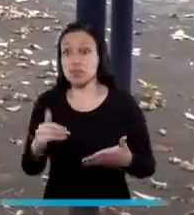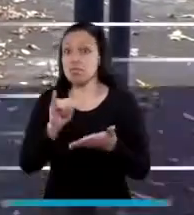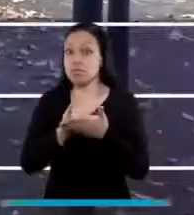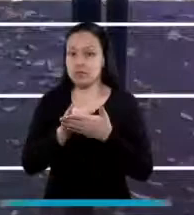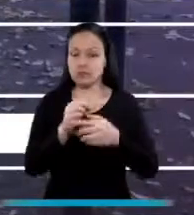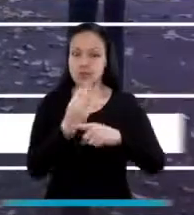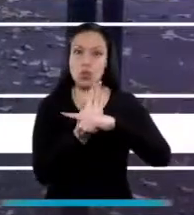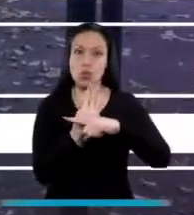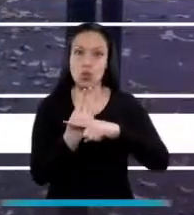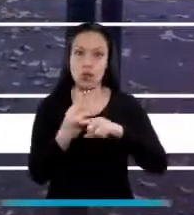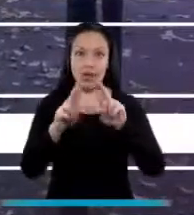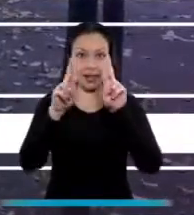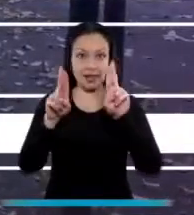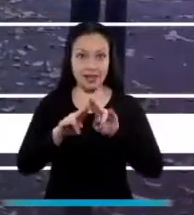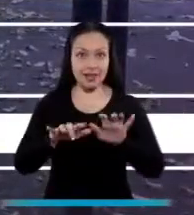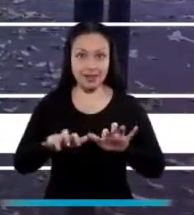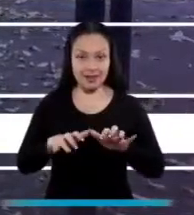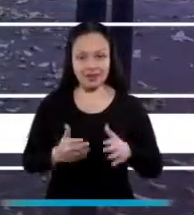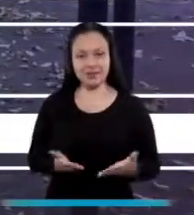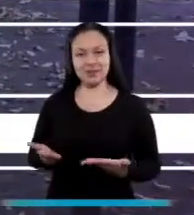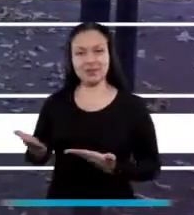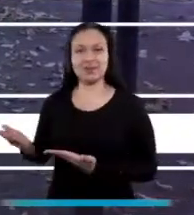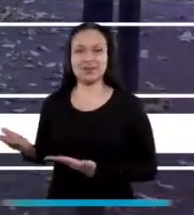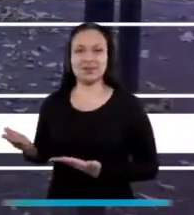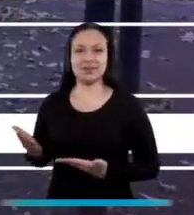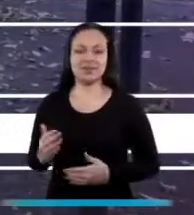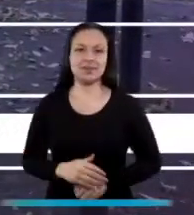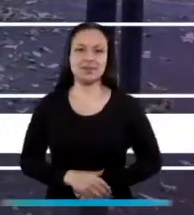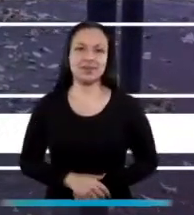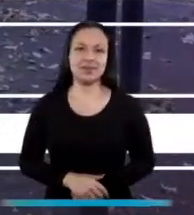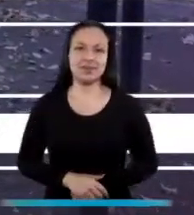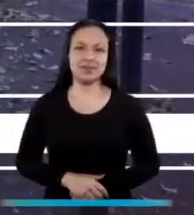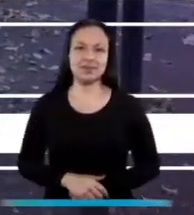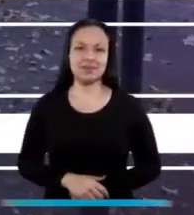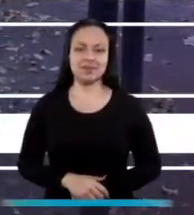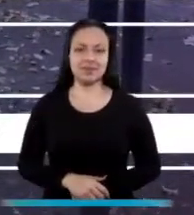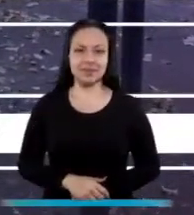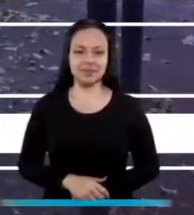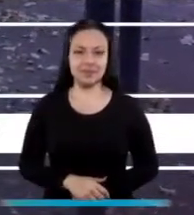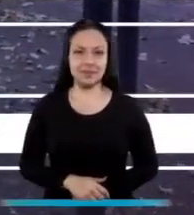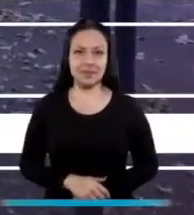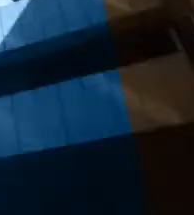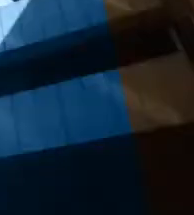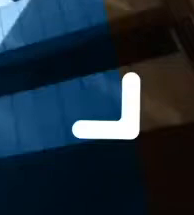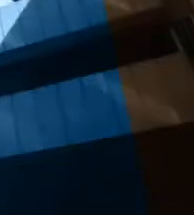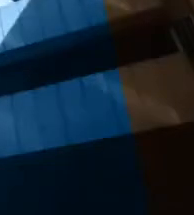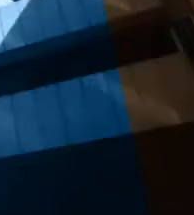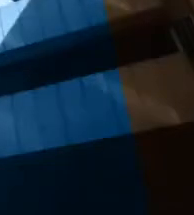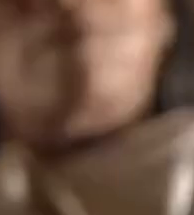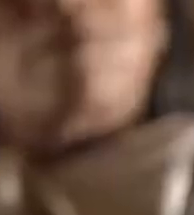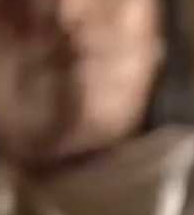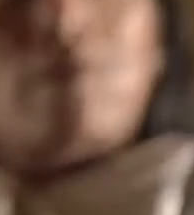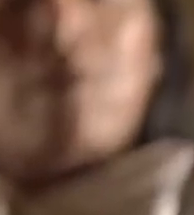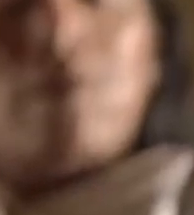018000-940-808 o en nuestra sede electrónica en www.procuraduría.gov.co.